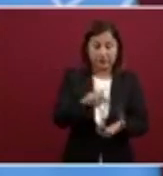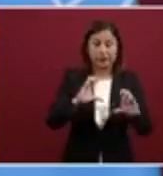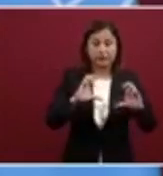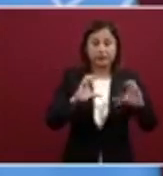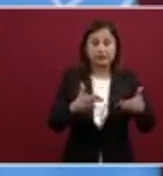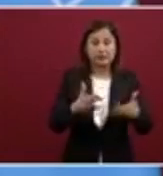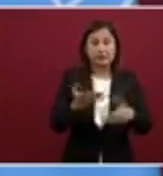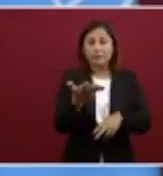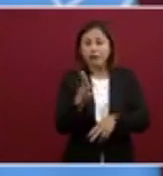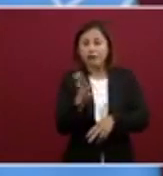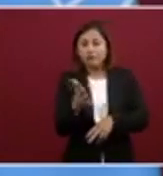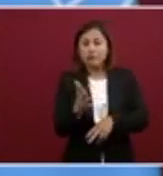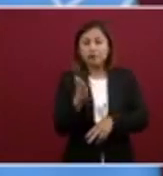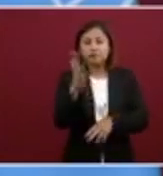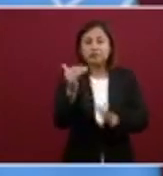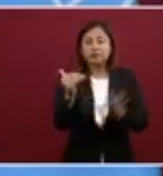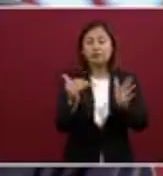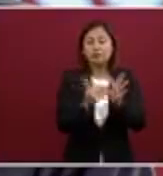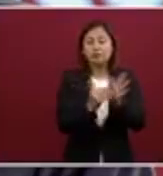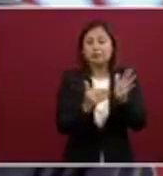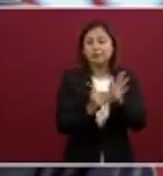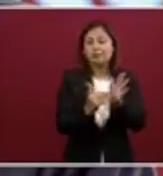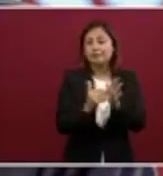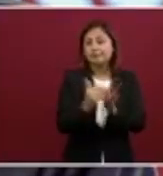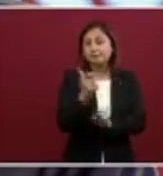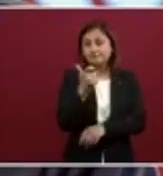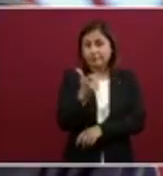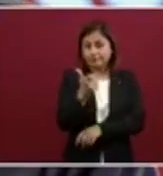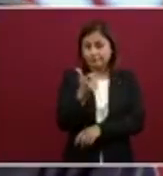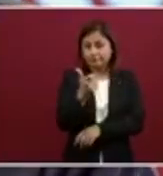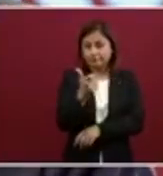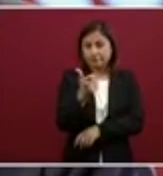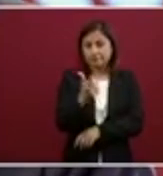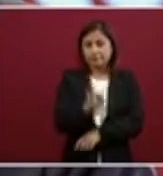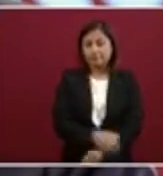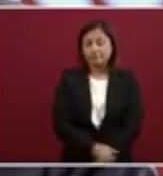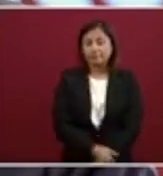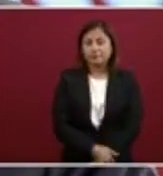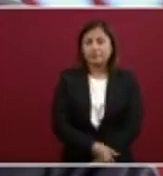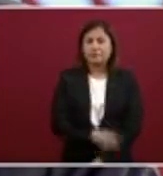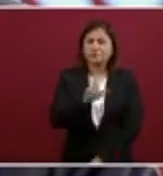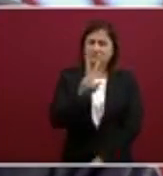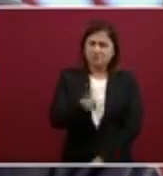alrededor de 5,000 millones de pesos. Se puede hacer mucho